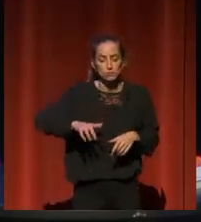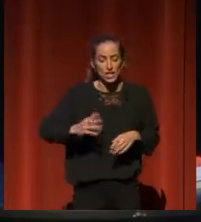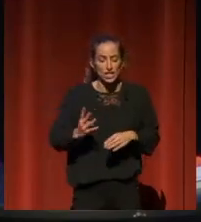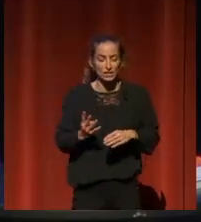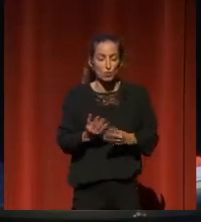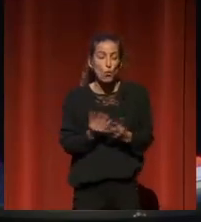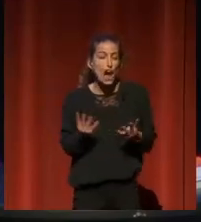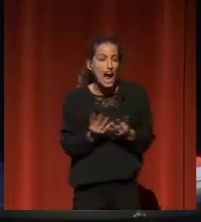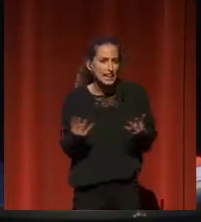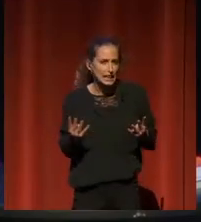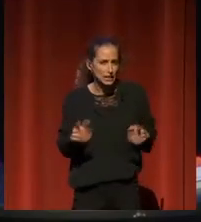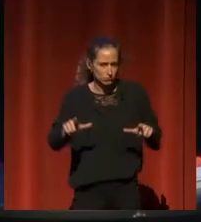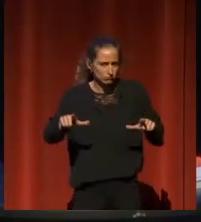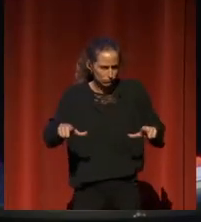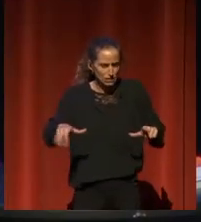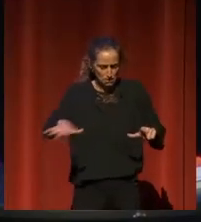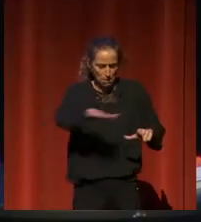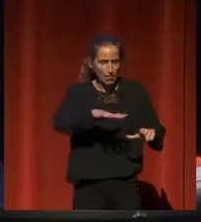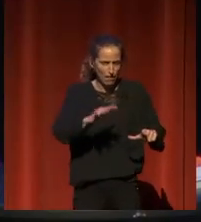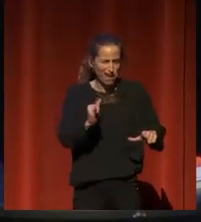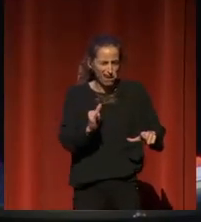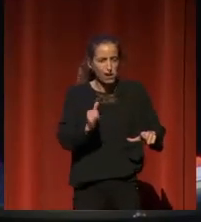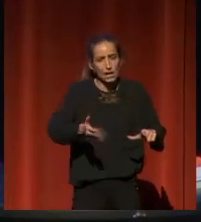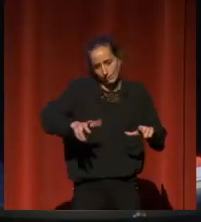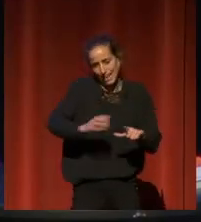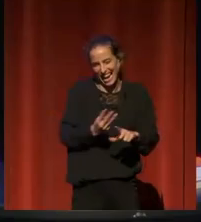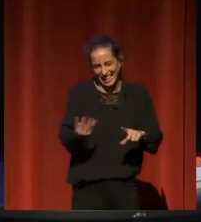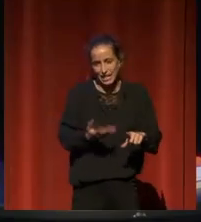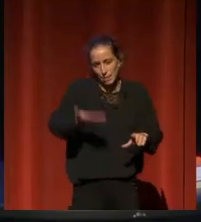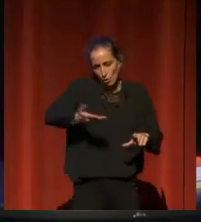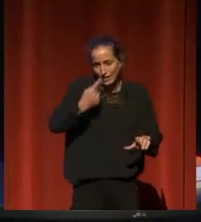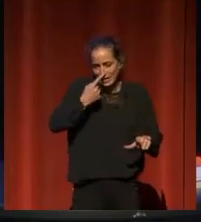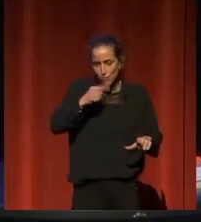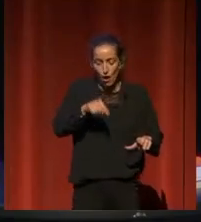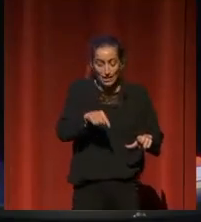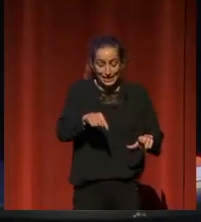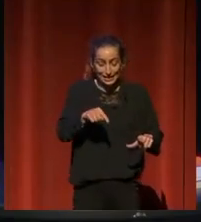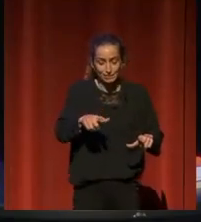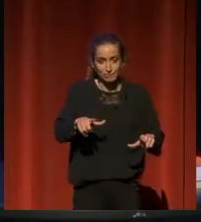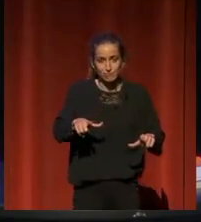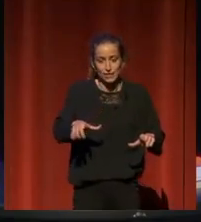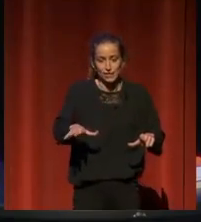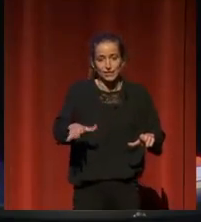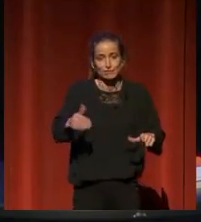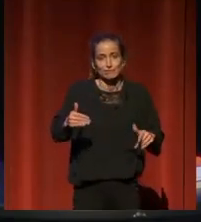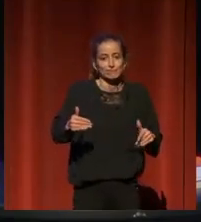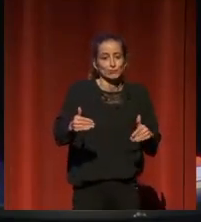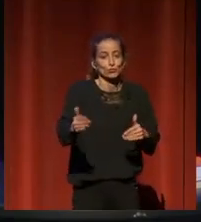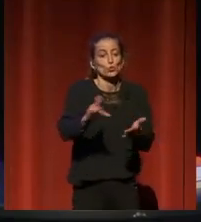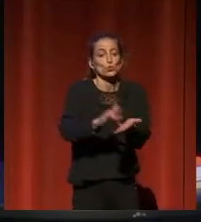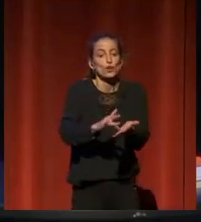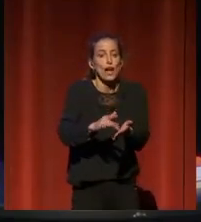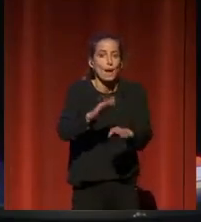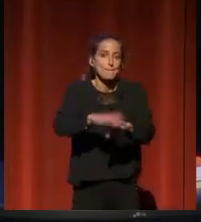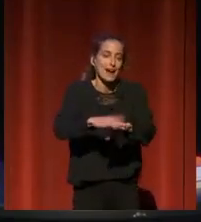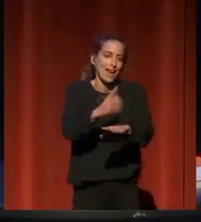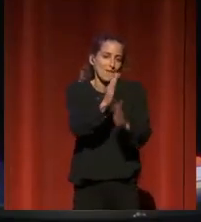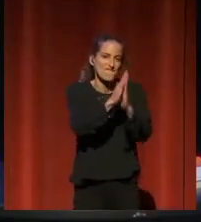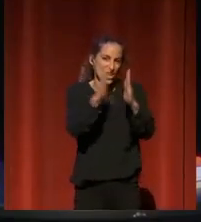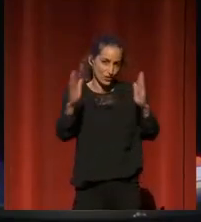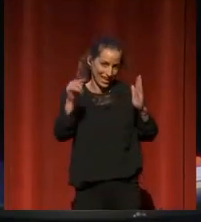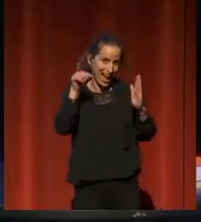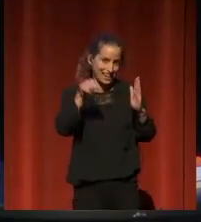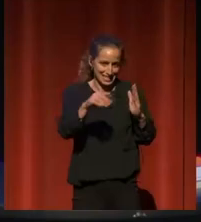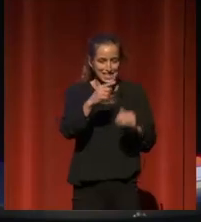importante en Lisboa que sería dado al momento para una biblioteca en Lisboa